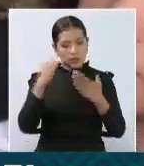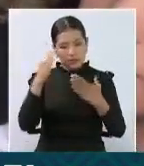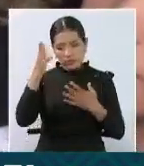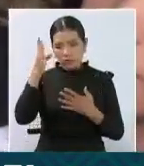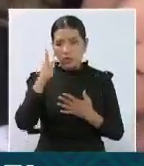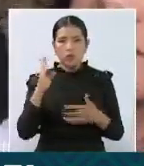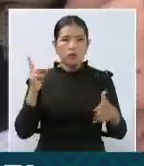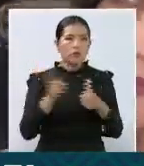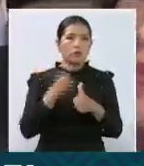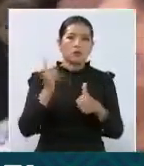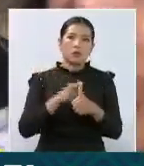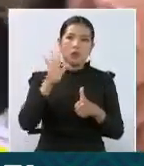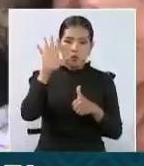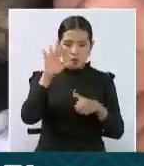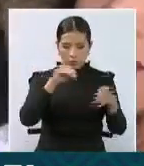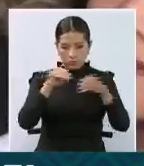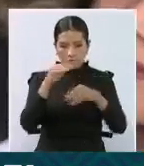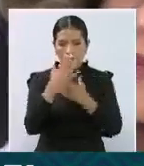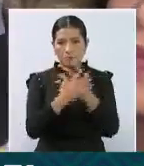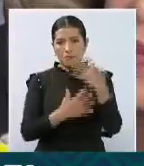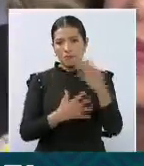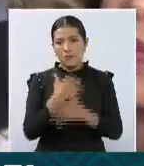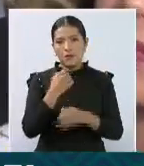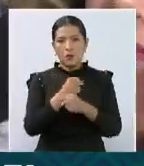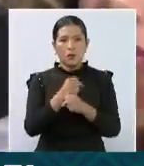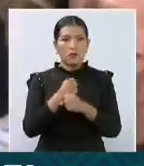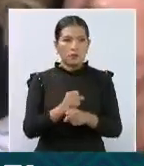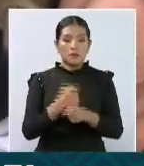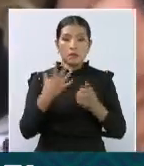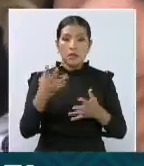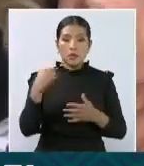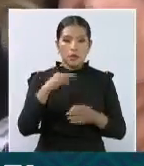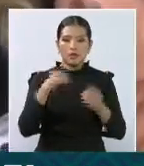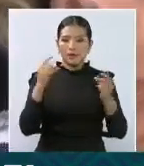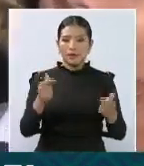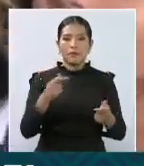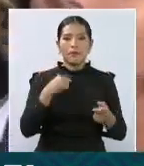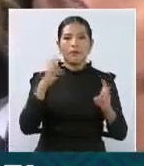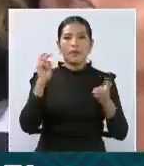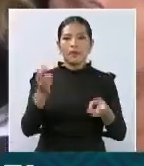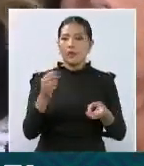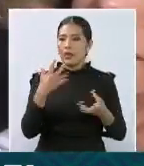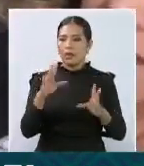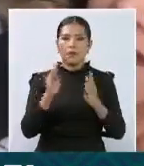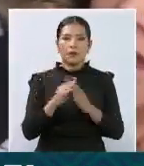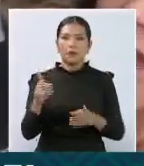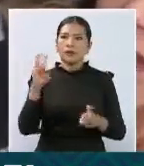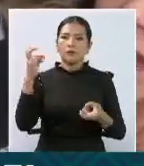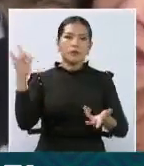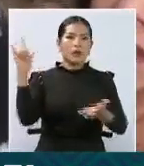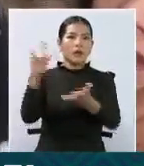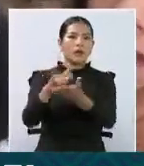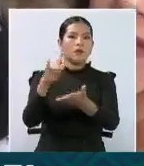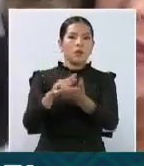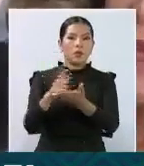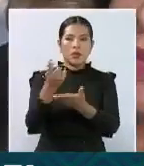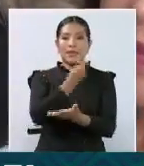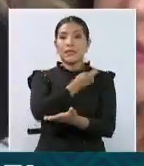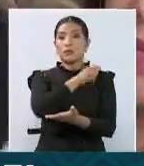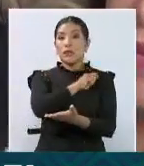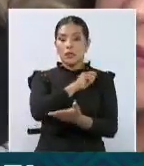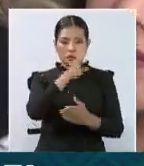sido organizado por él, ¿no? Entonces hemos tomado un vuelo de un avión